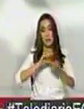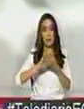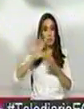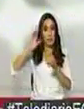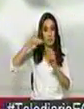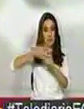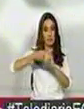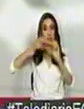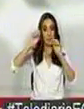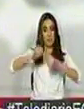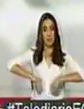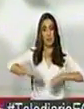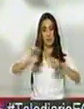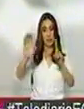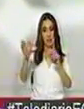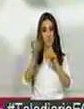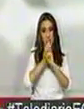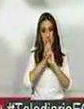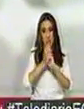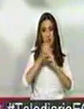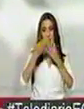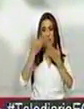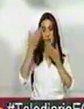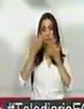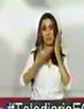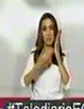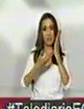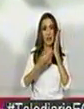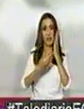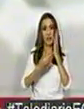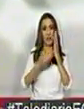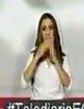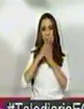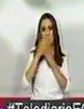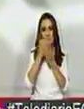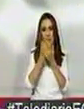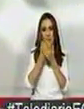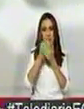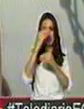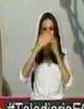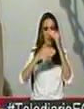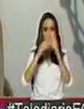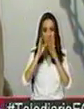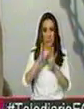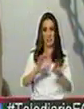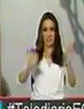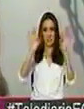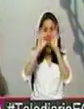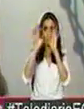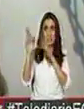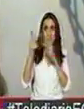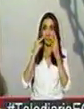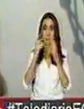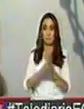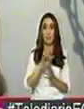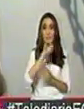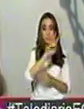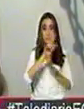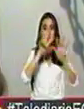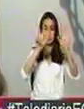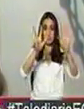y lograron presentar la mejor oferta económica para poder adquirir ese terreno, ¿no? Sí, obviamente nosotros en 28 de